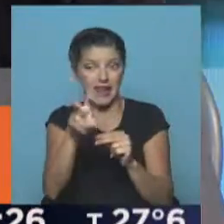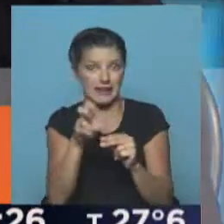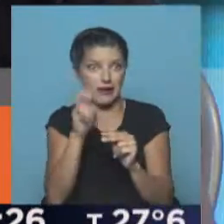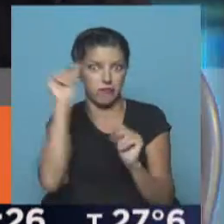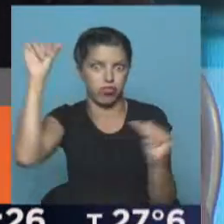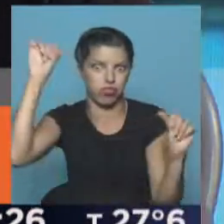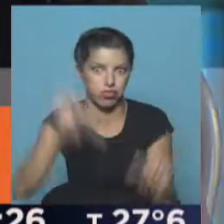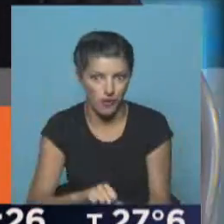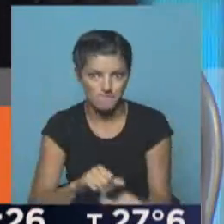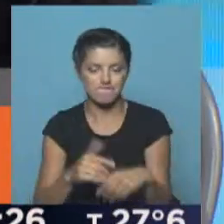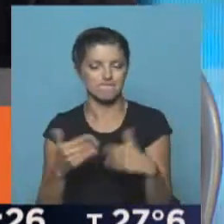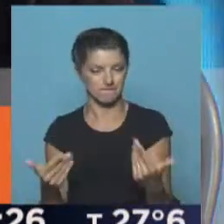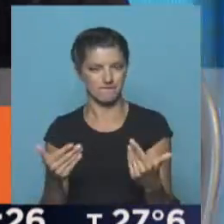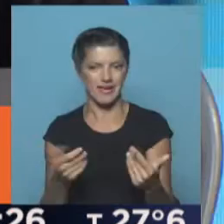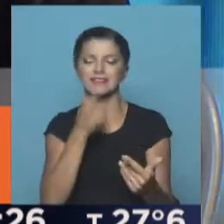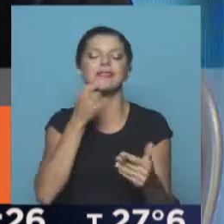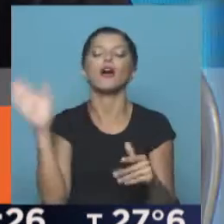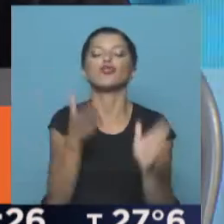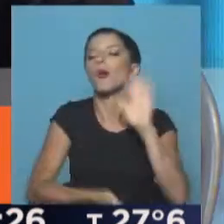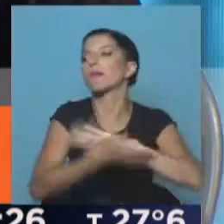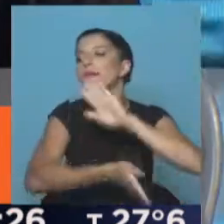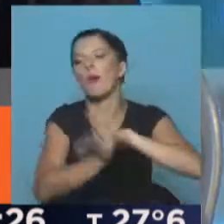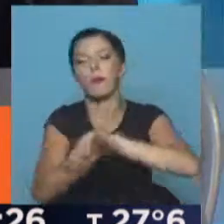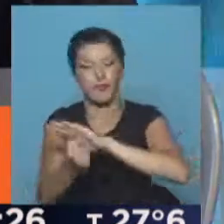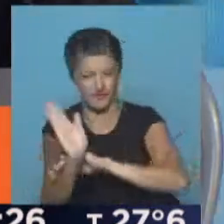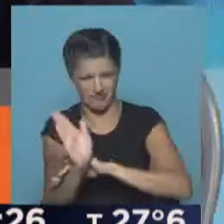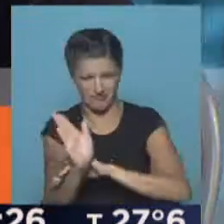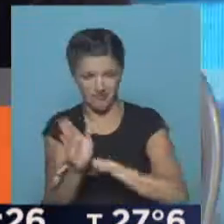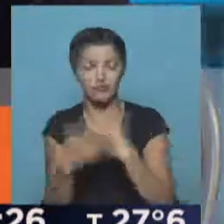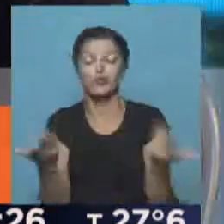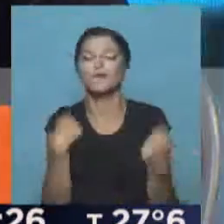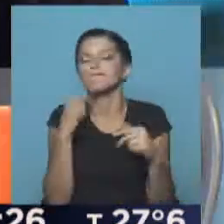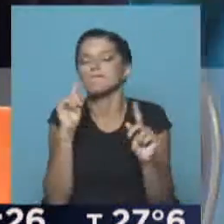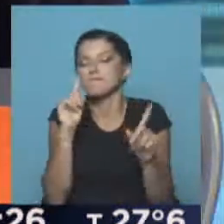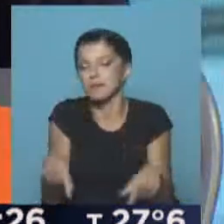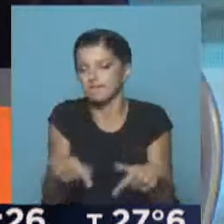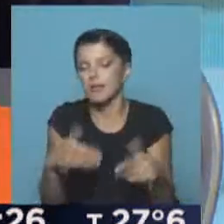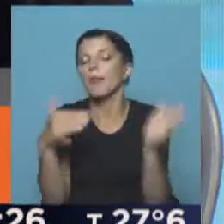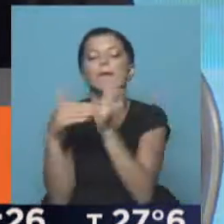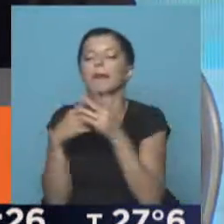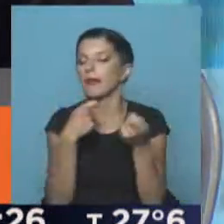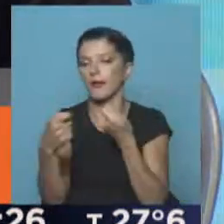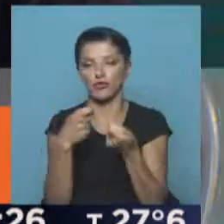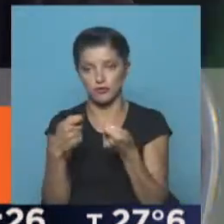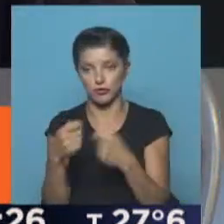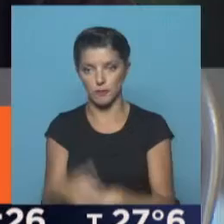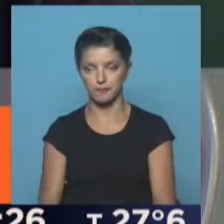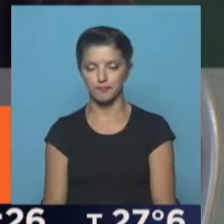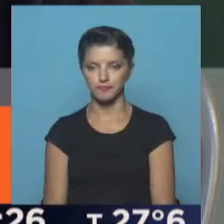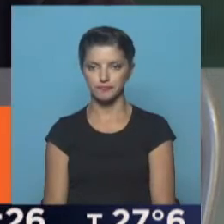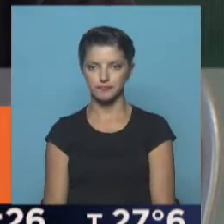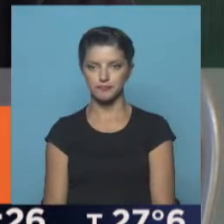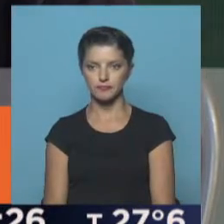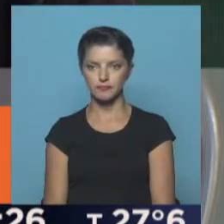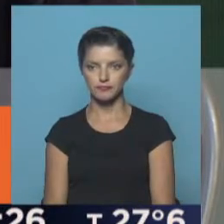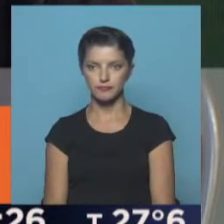salida masiva de europeos. Entonces no se sabe, está sujeto a negociación. Es raro porque se usó en